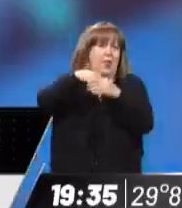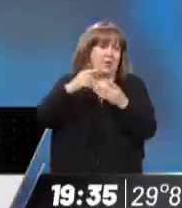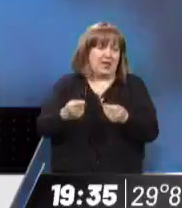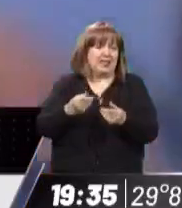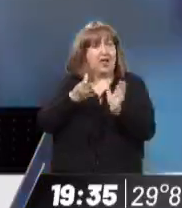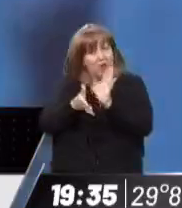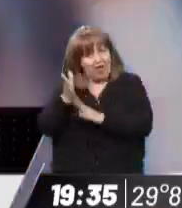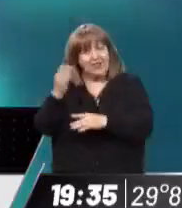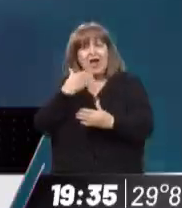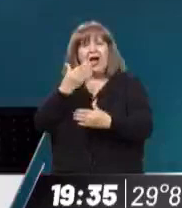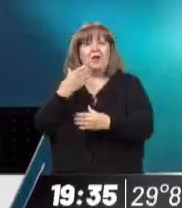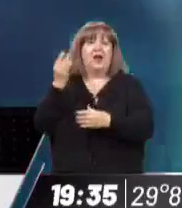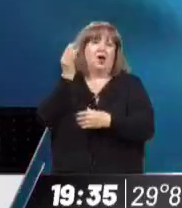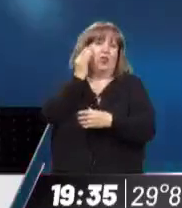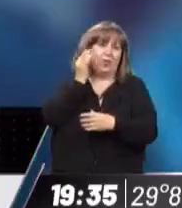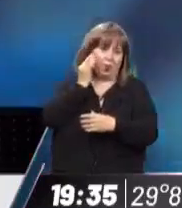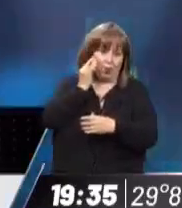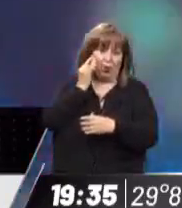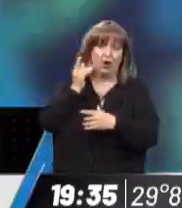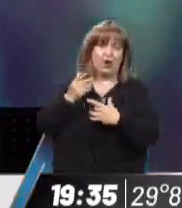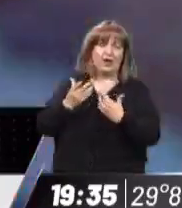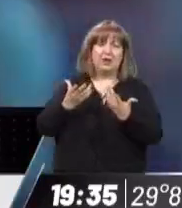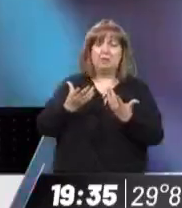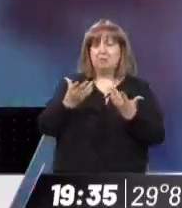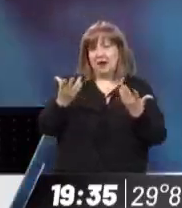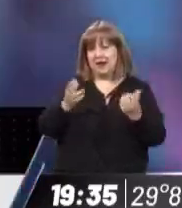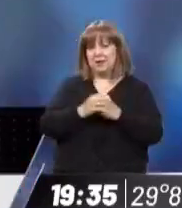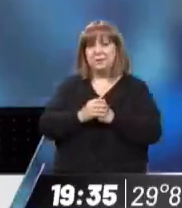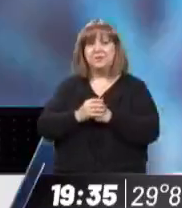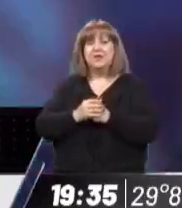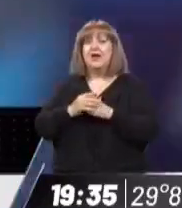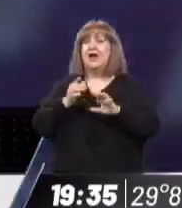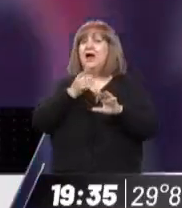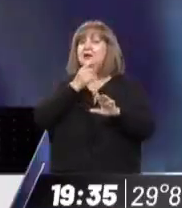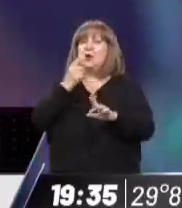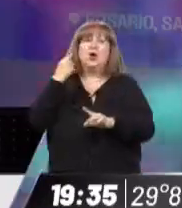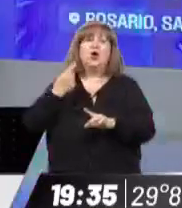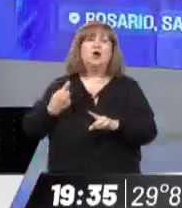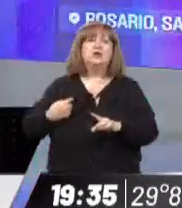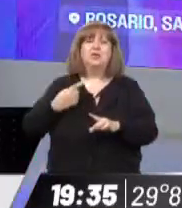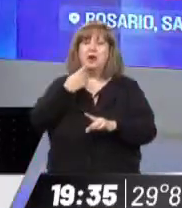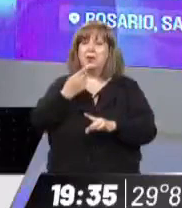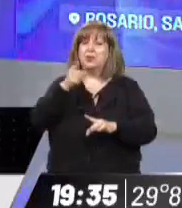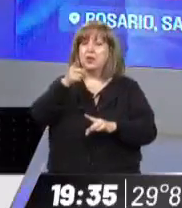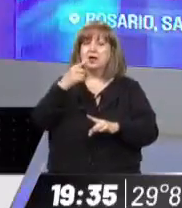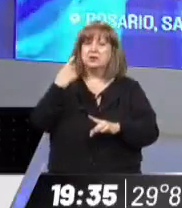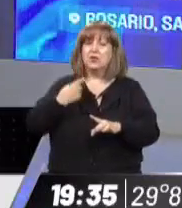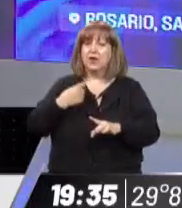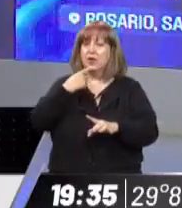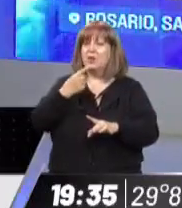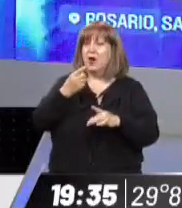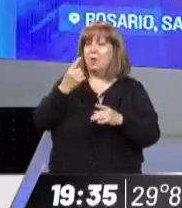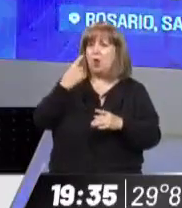pido por favor. El Dibu ya es grande y sabe lo que hace. ¿Ustedes creen en las premoniciones? Sí. Sí. aprendí mucho en las